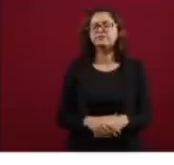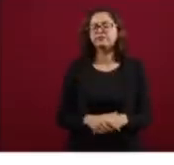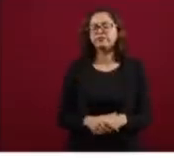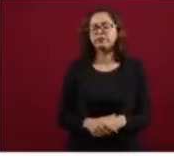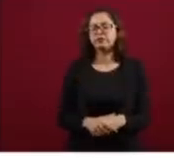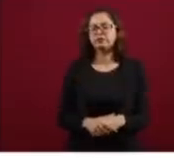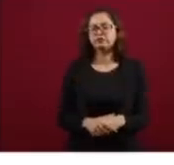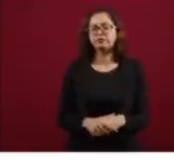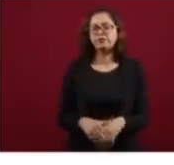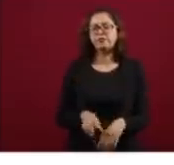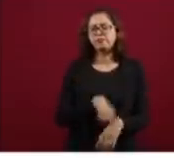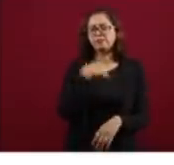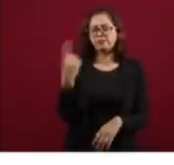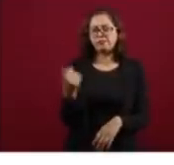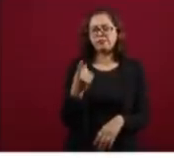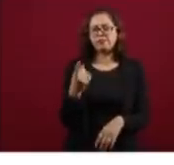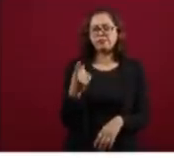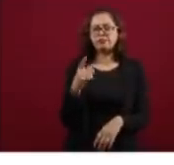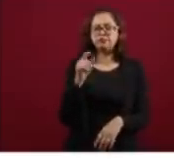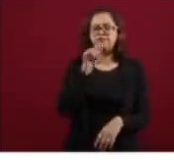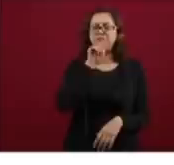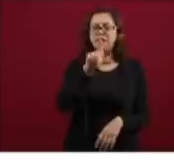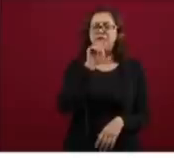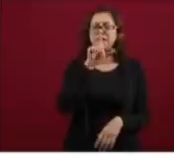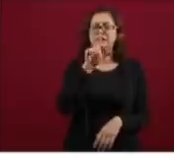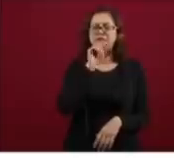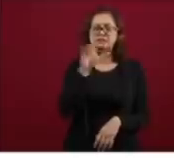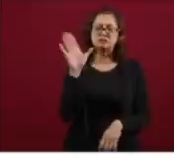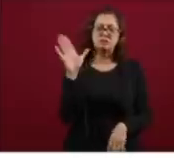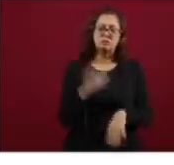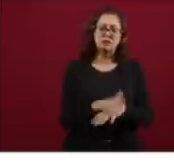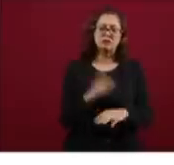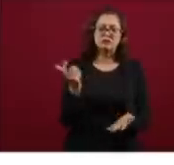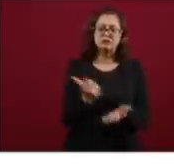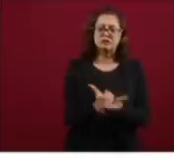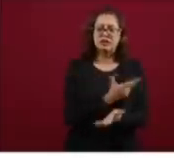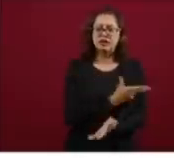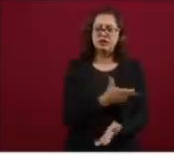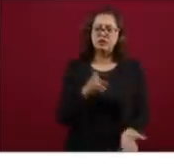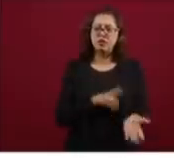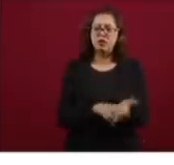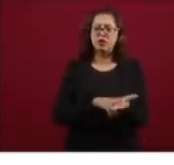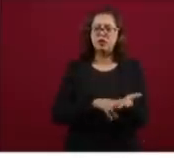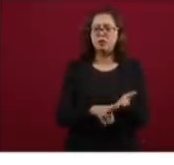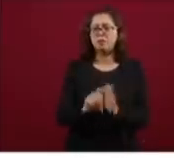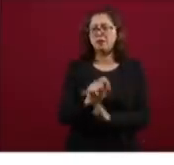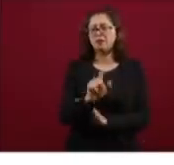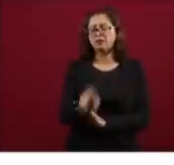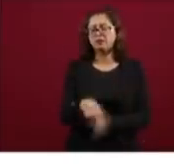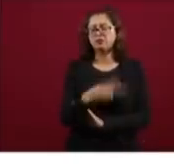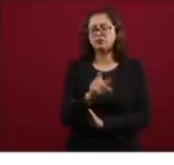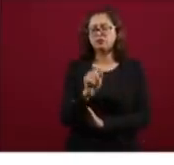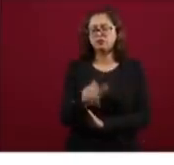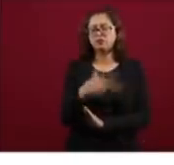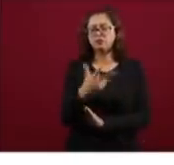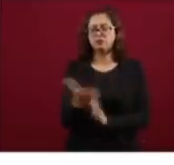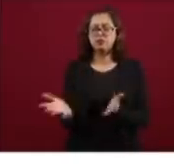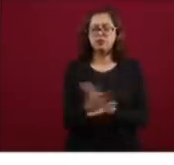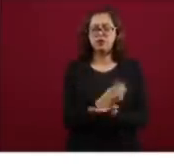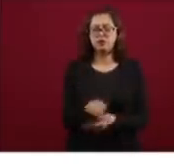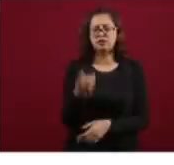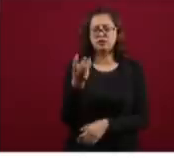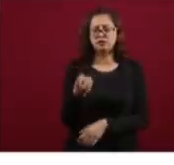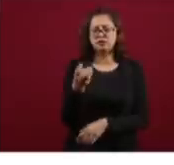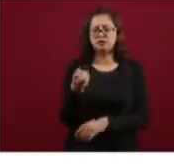mexico en atotonilco el alto jalisco con un precio de 22 pesos 8 centavos por litro y un margen de 3 pesos y 6 centavos